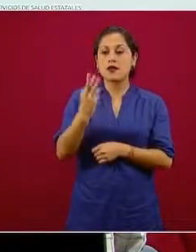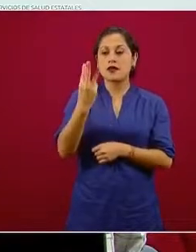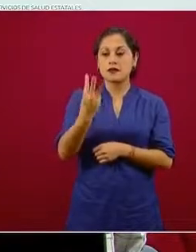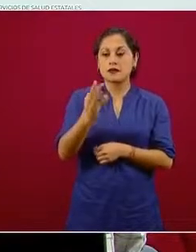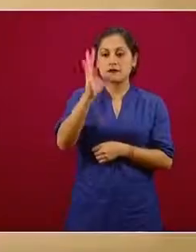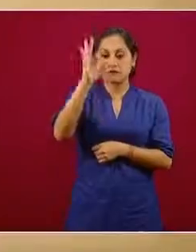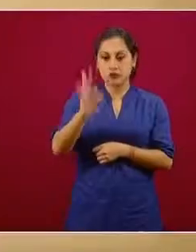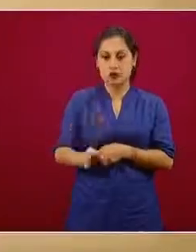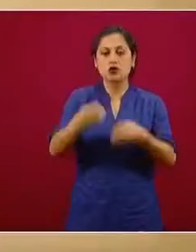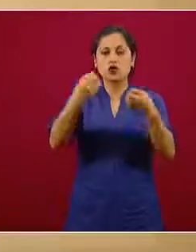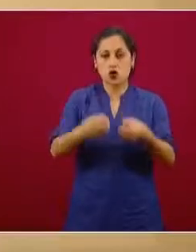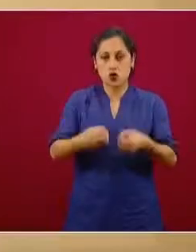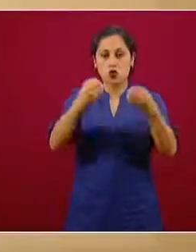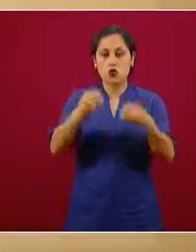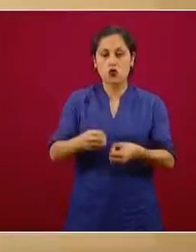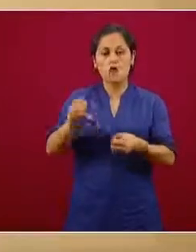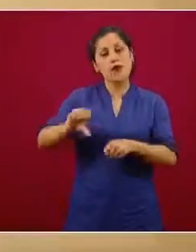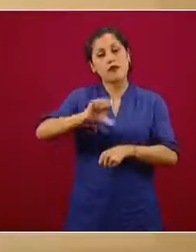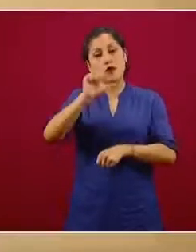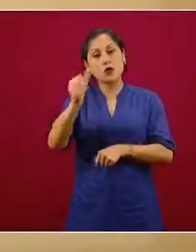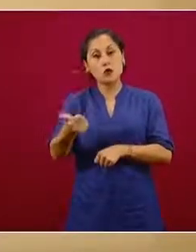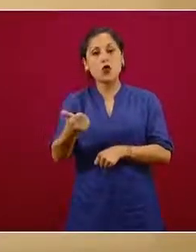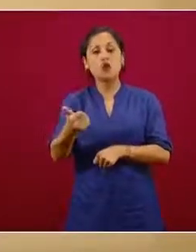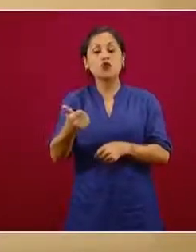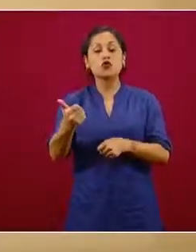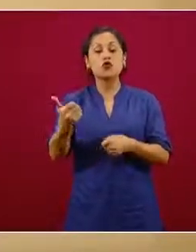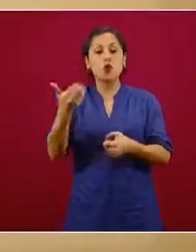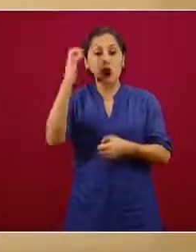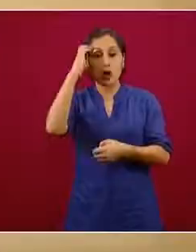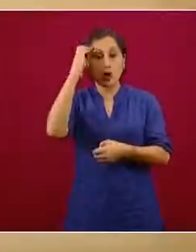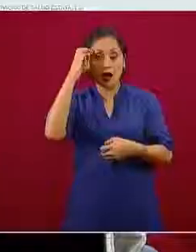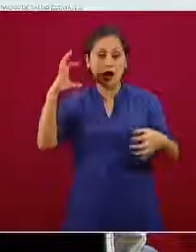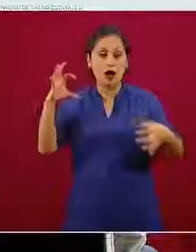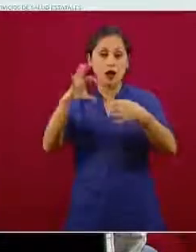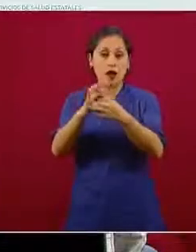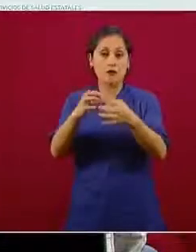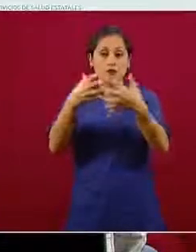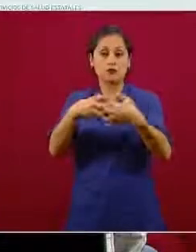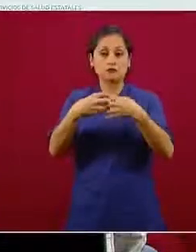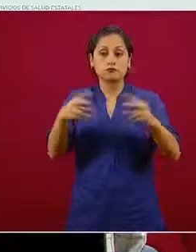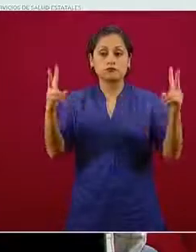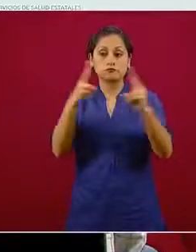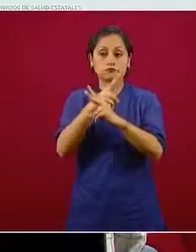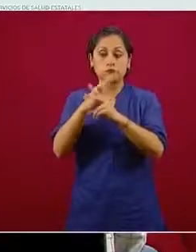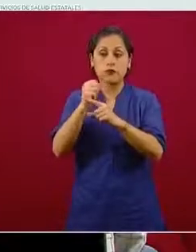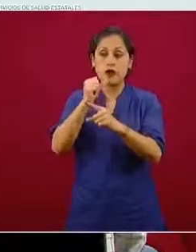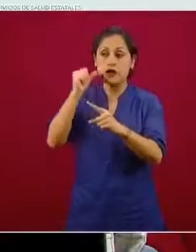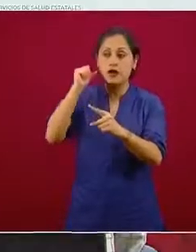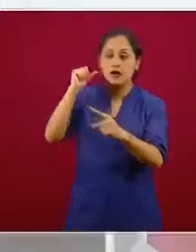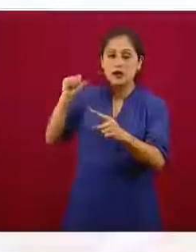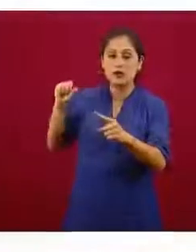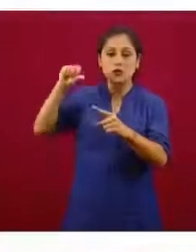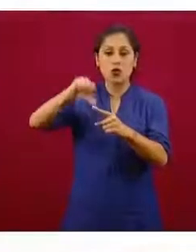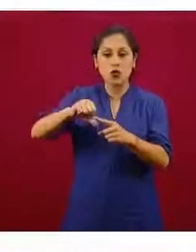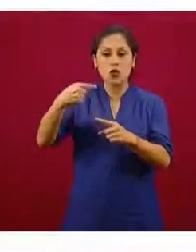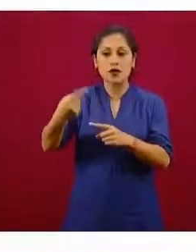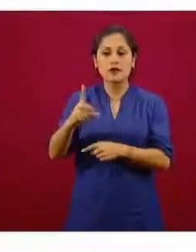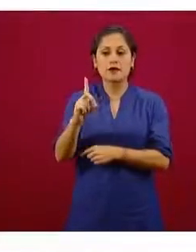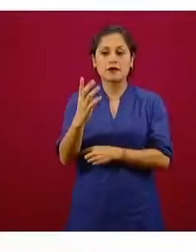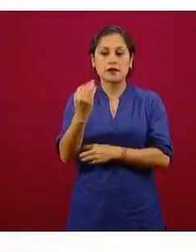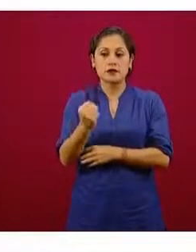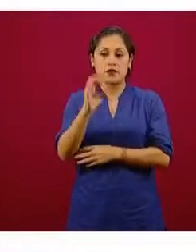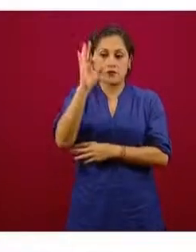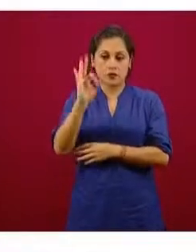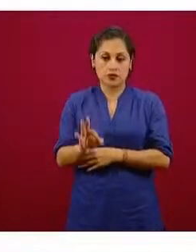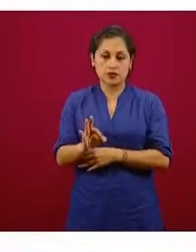de ocupación. En el caso de camas con ventilador, se incrementó un punto porcentual al día de ayer, 39%, y